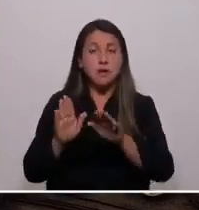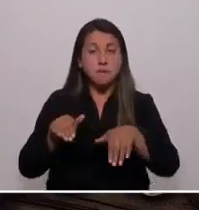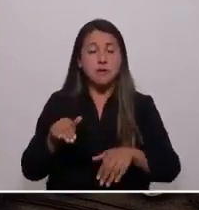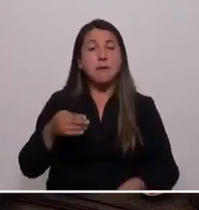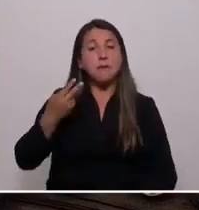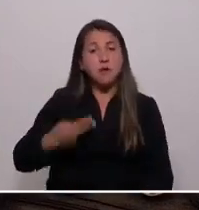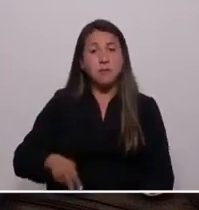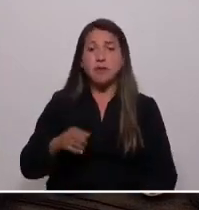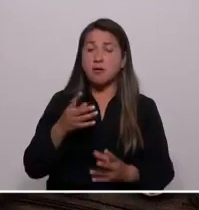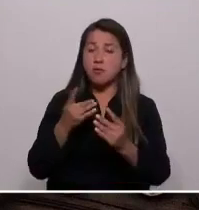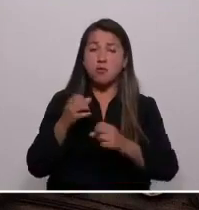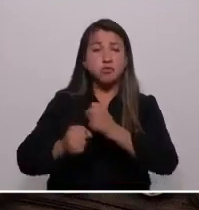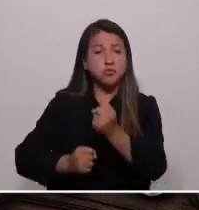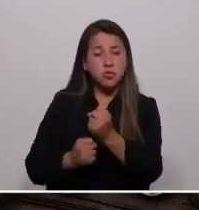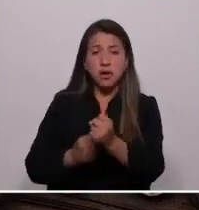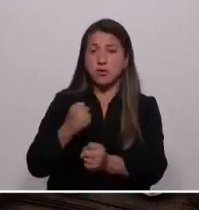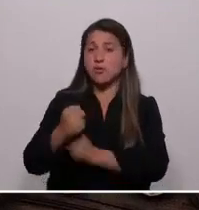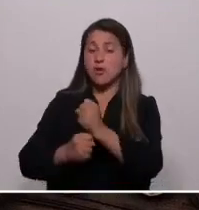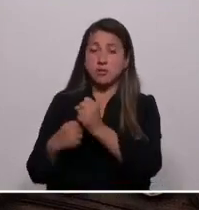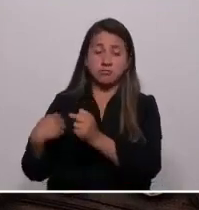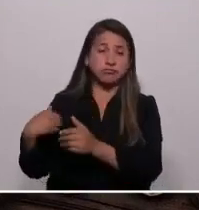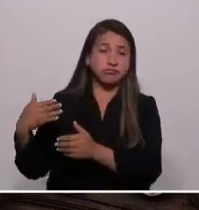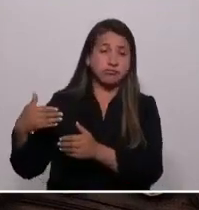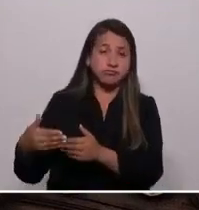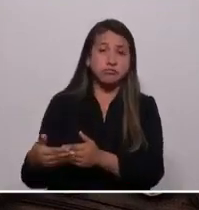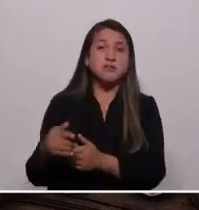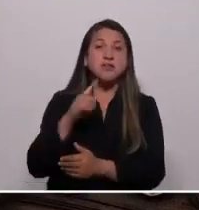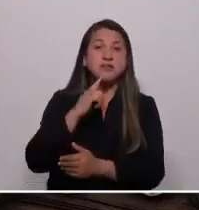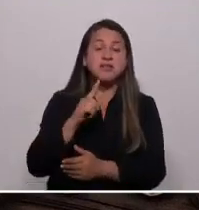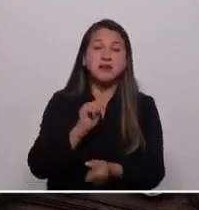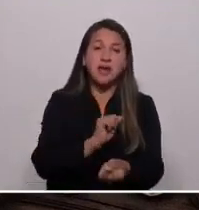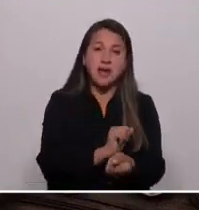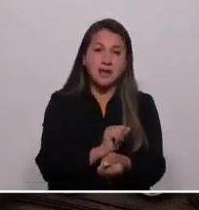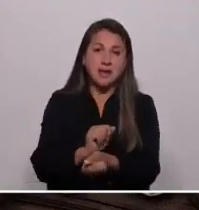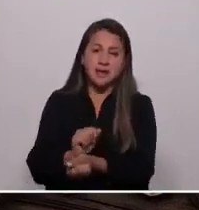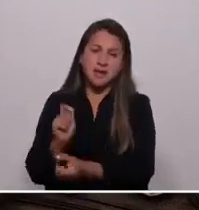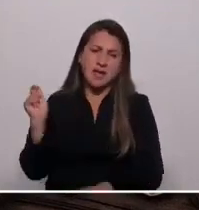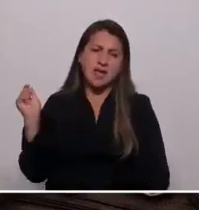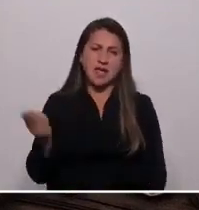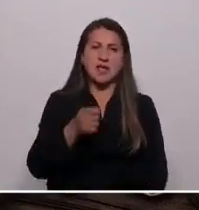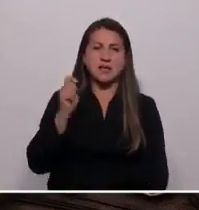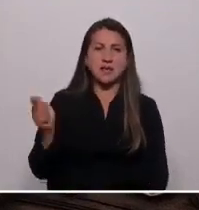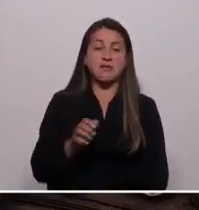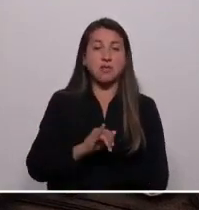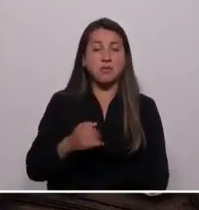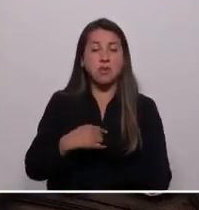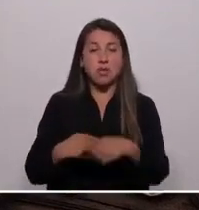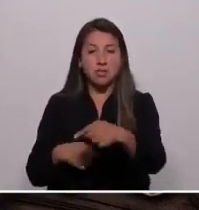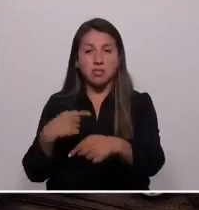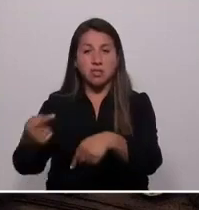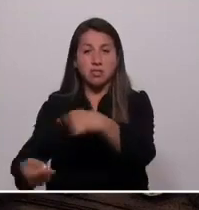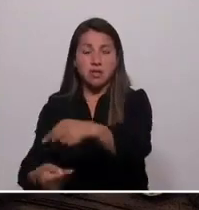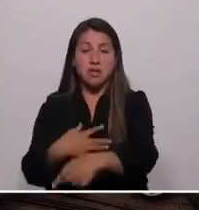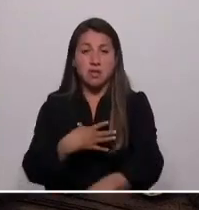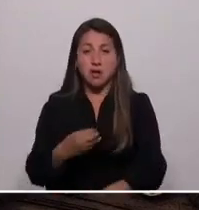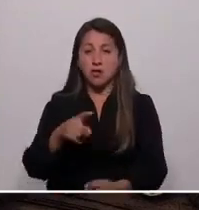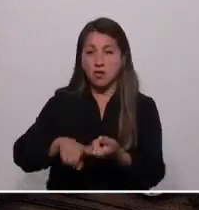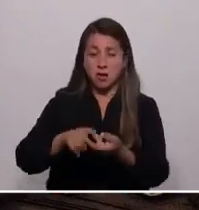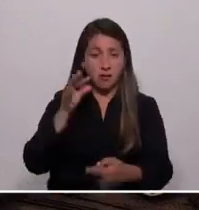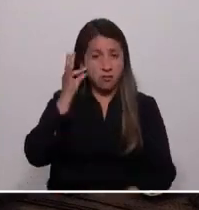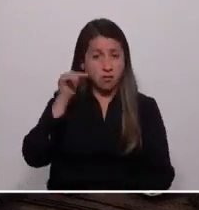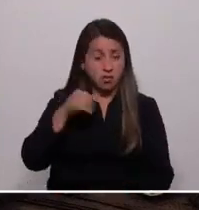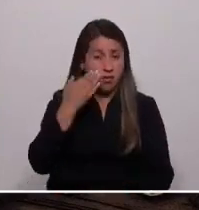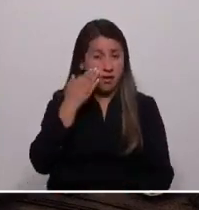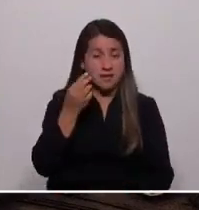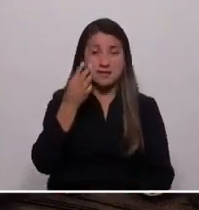que por muchos años algunos hombres tuvieron sobre los esclavos y logró luego sobre sus hijas y esposas hoy a casi